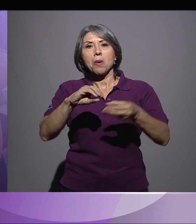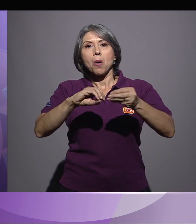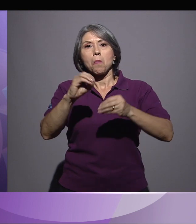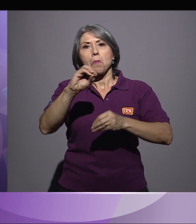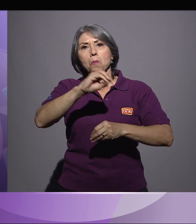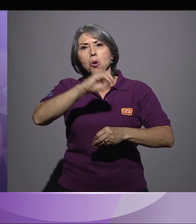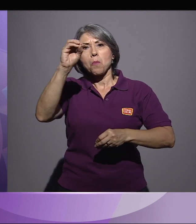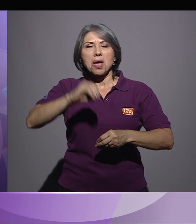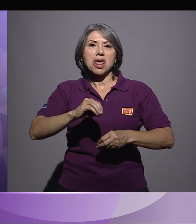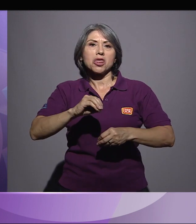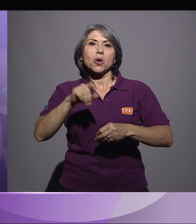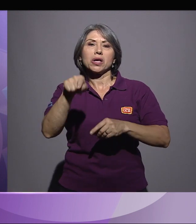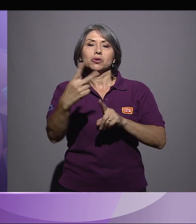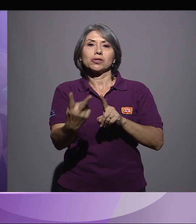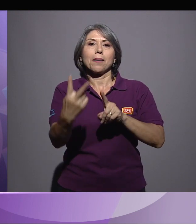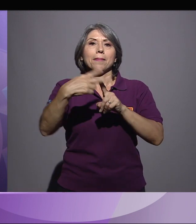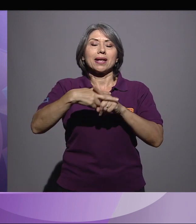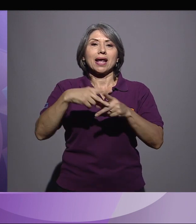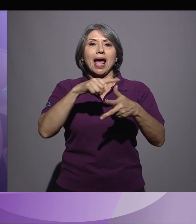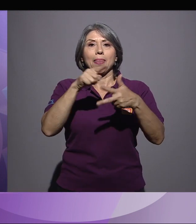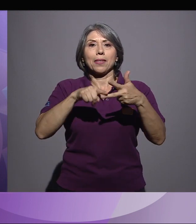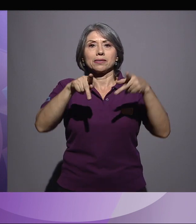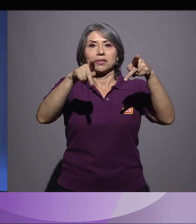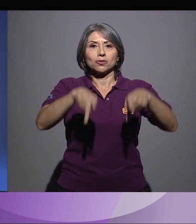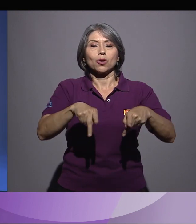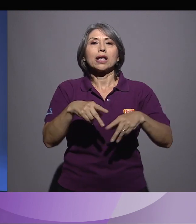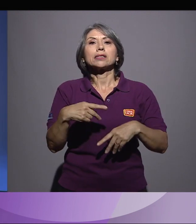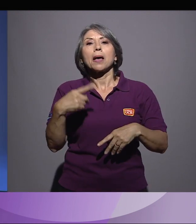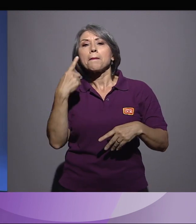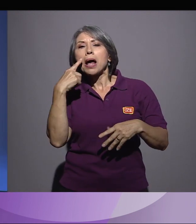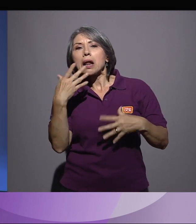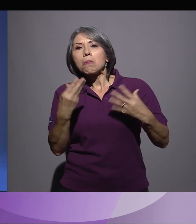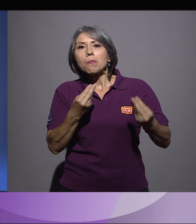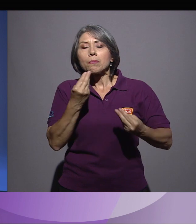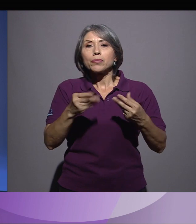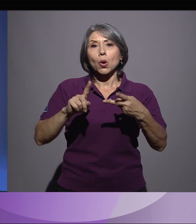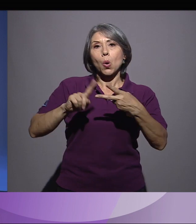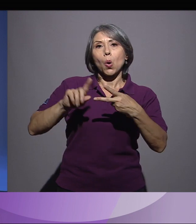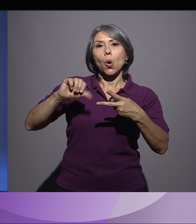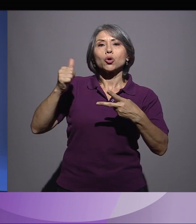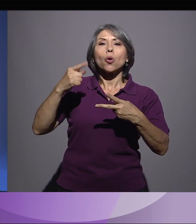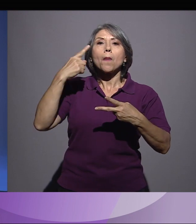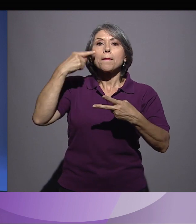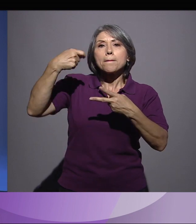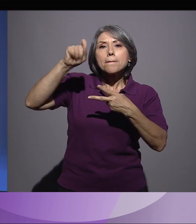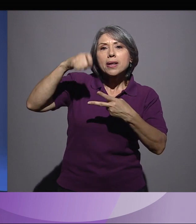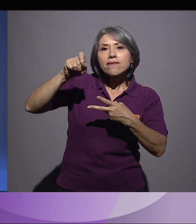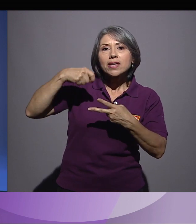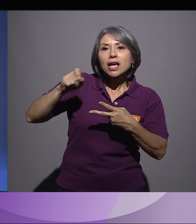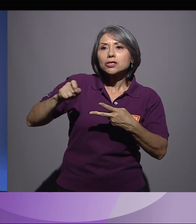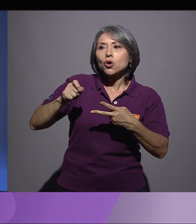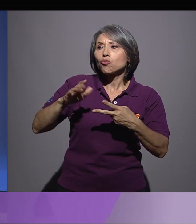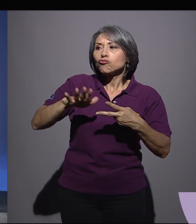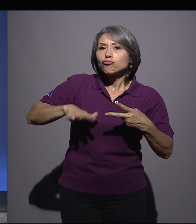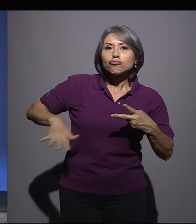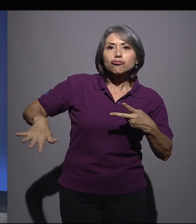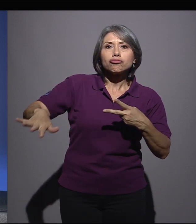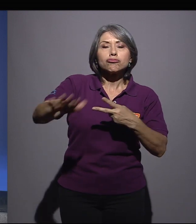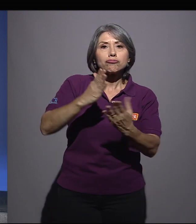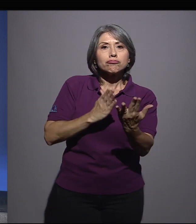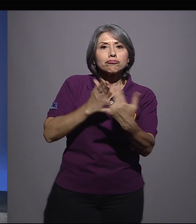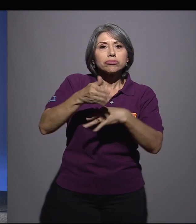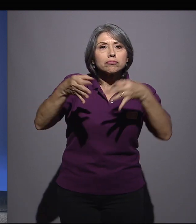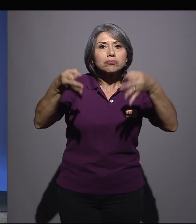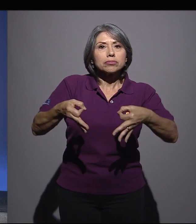cada centro que se les asigna. Otro instrumento es el instrumento de verificación de la accesibilidad del espacio físico. en el cual la